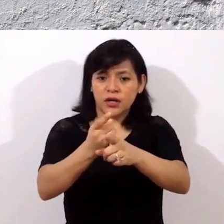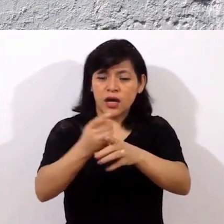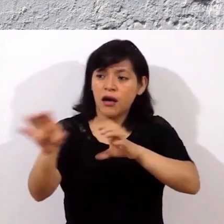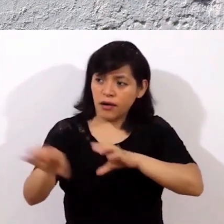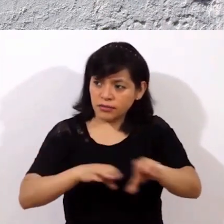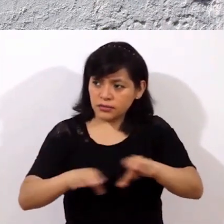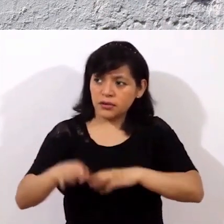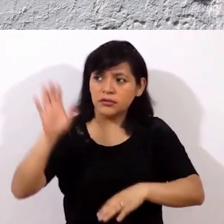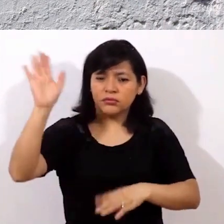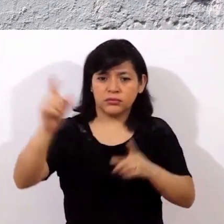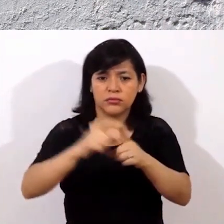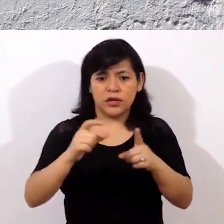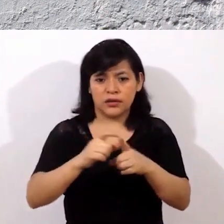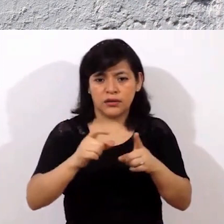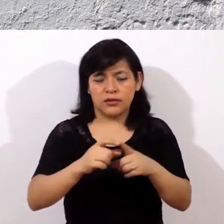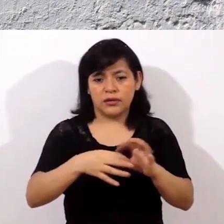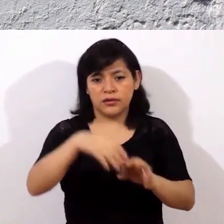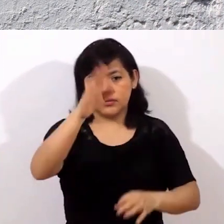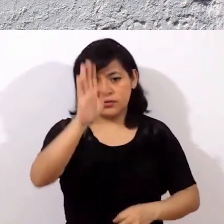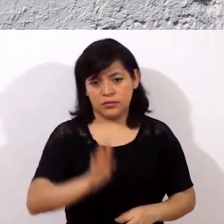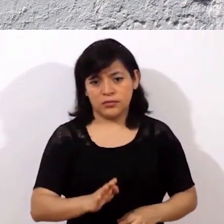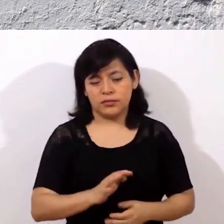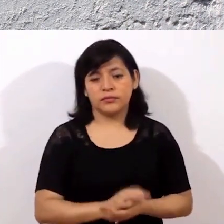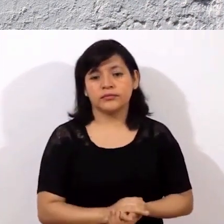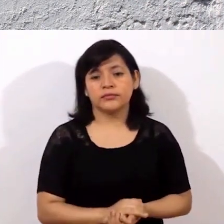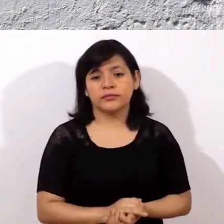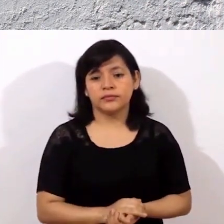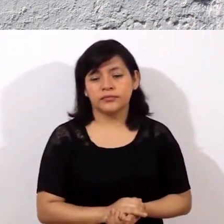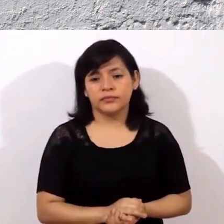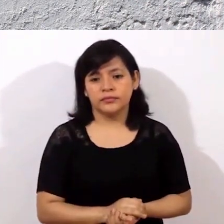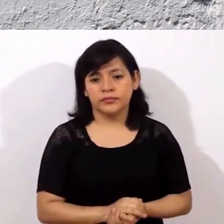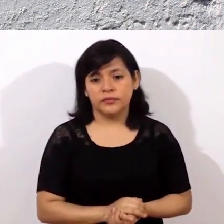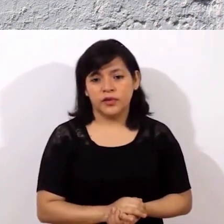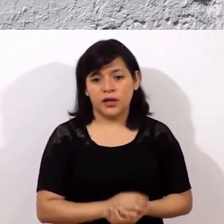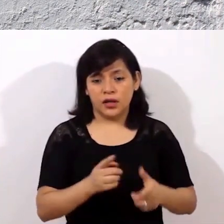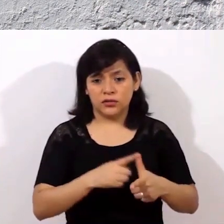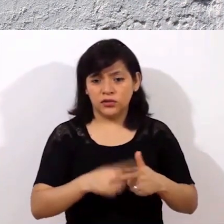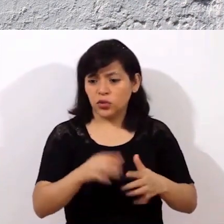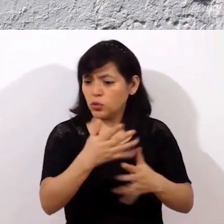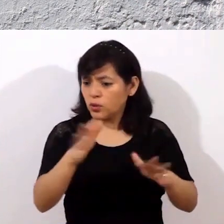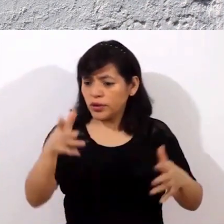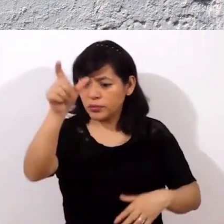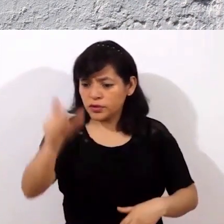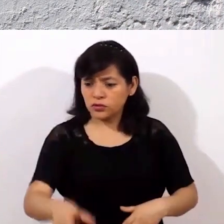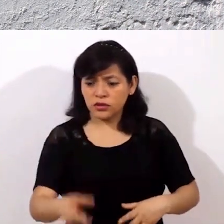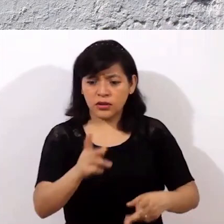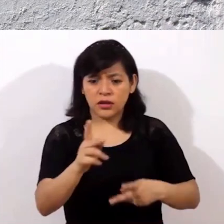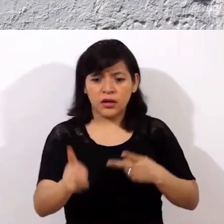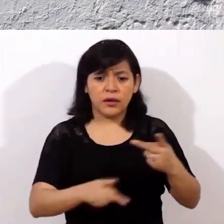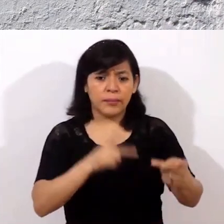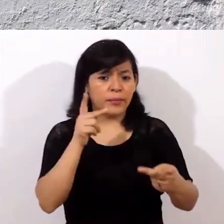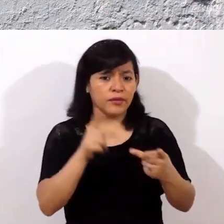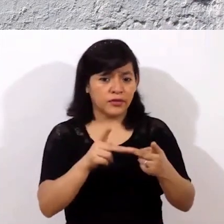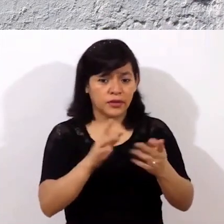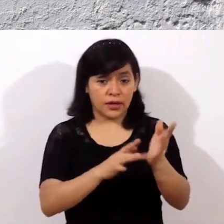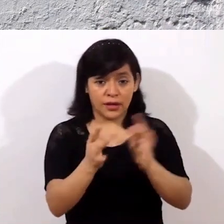entienden que es palabra de Dios. No hay perfecto, no hay nadie. La Biblia nos